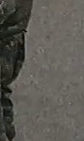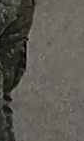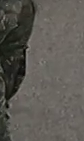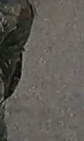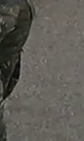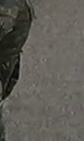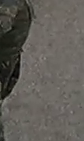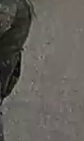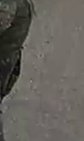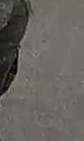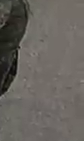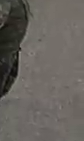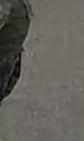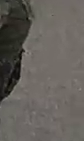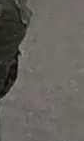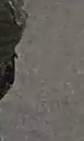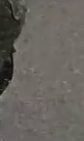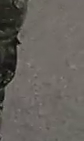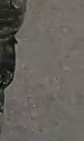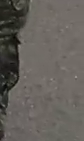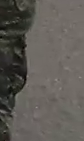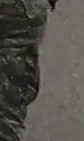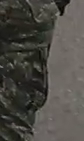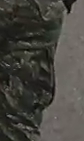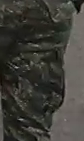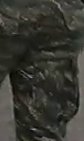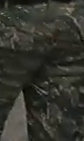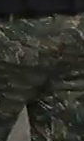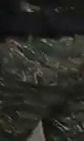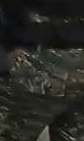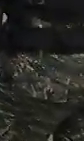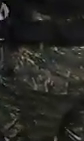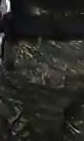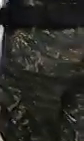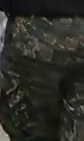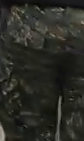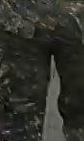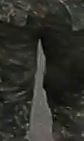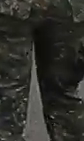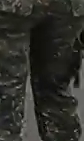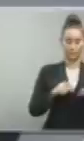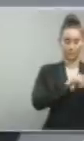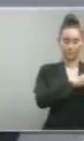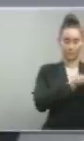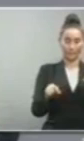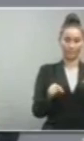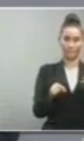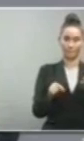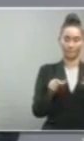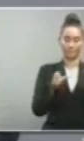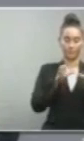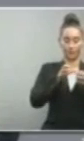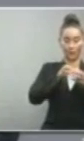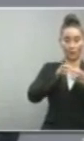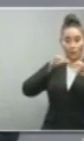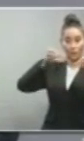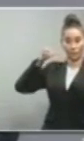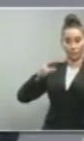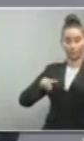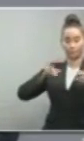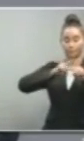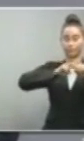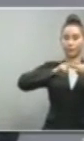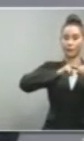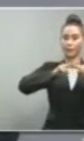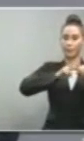medidas restrictivas también se extienden al transporte público, explicó el ministro de Salud. Los vagones del metro y autobuses